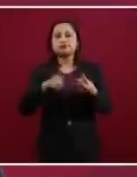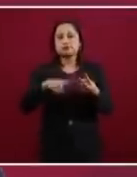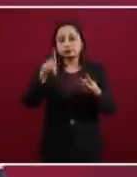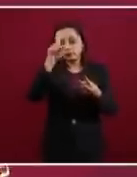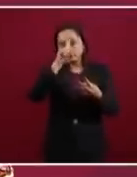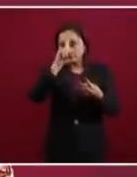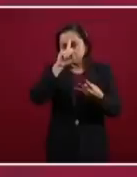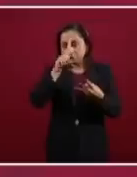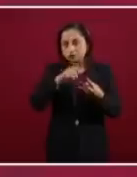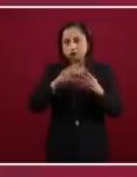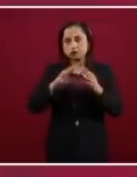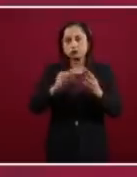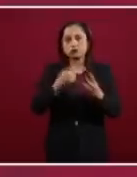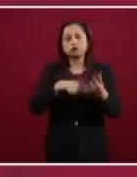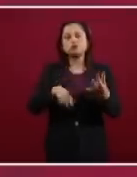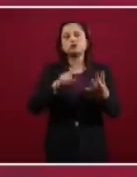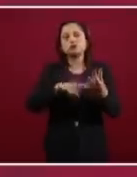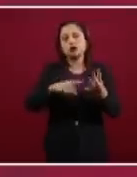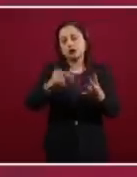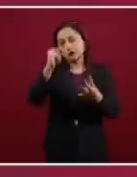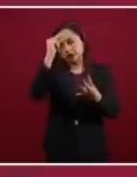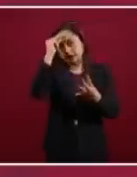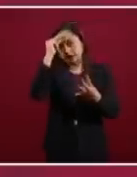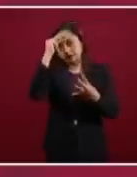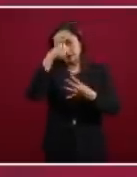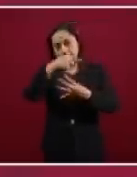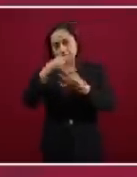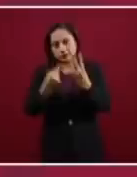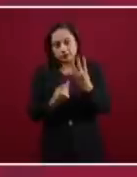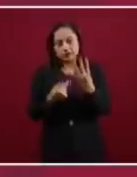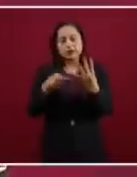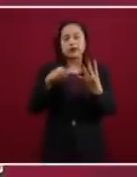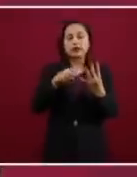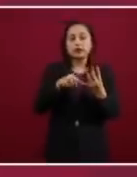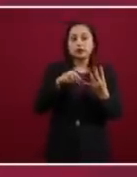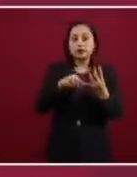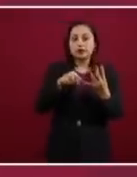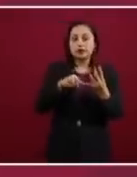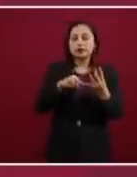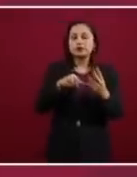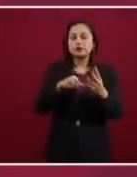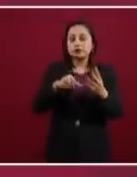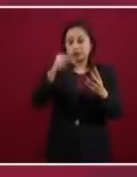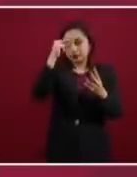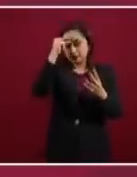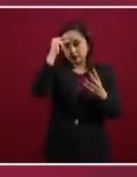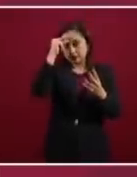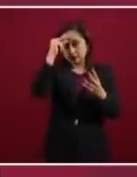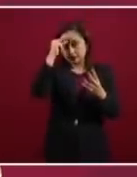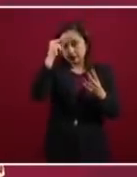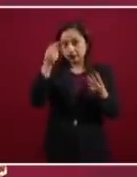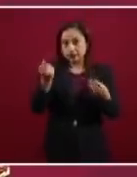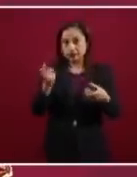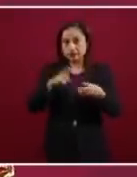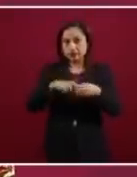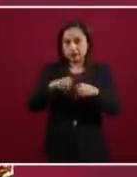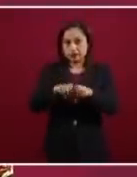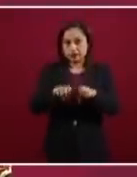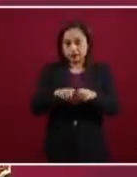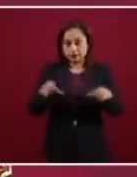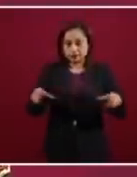inteligencia de este sub jefe de inteligencia del estado mayor de la defensa nacional